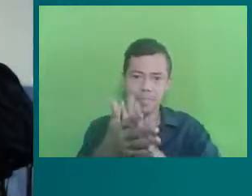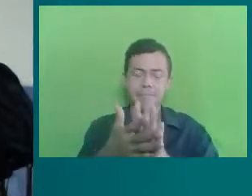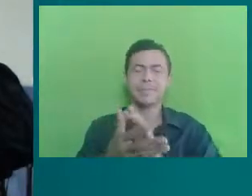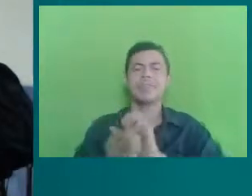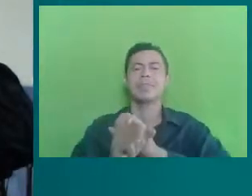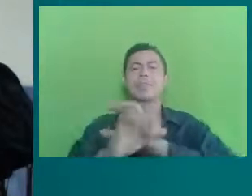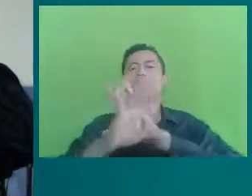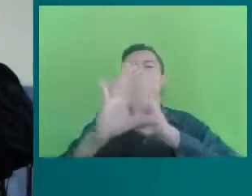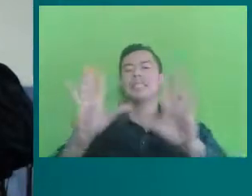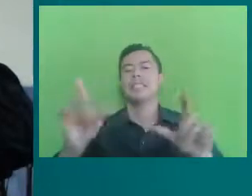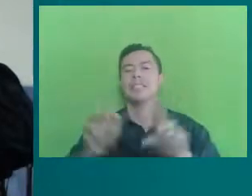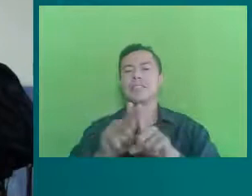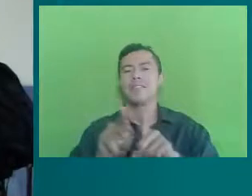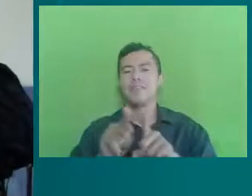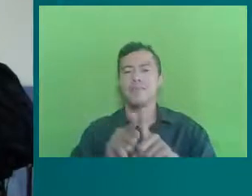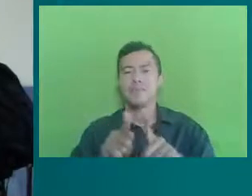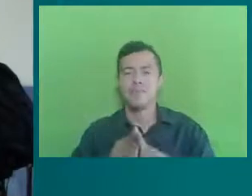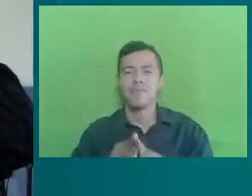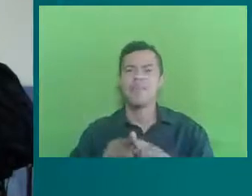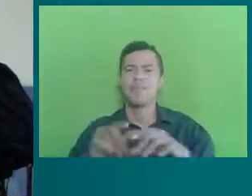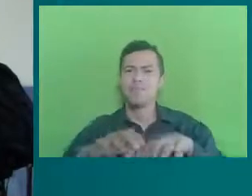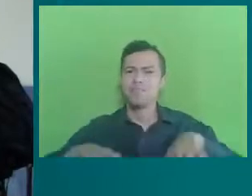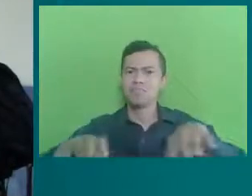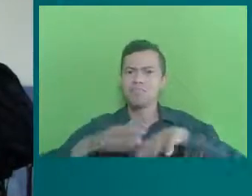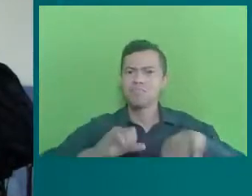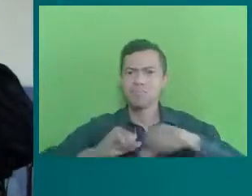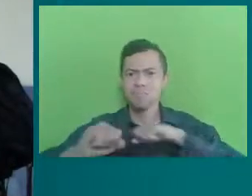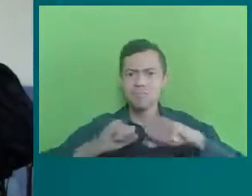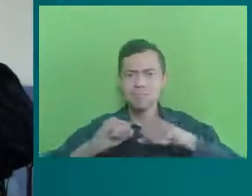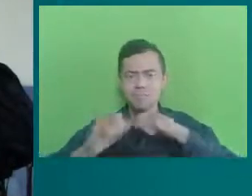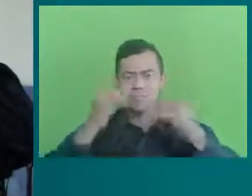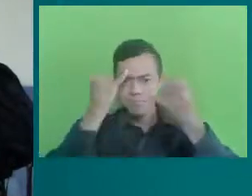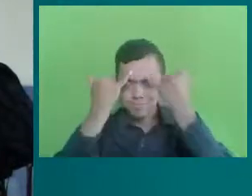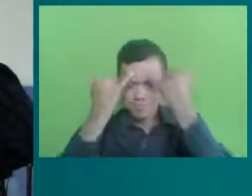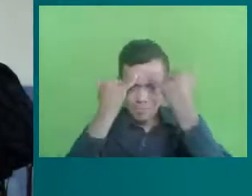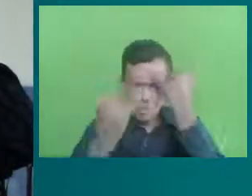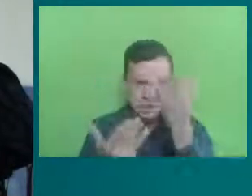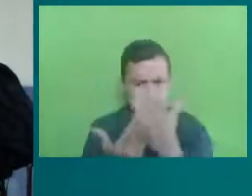gran baño de actualización, de qué es lo que hay de